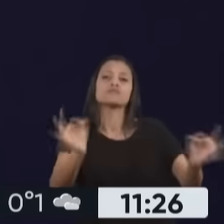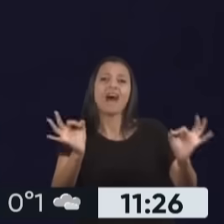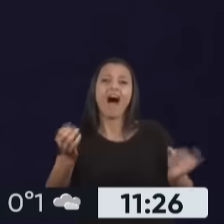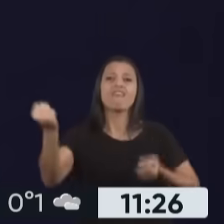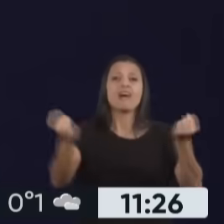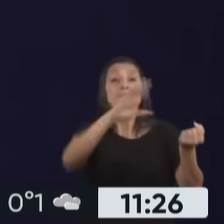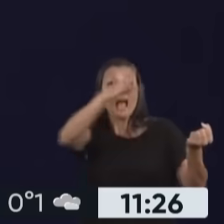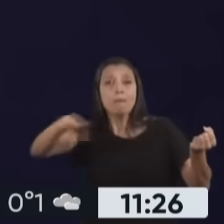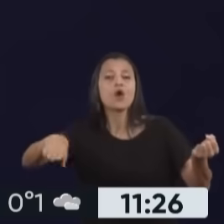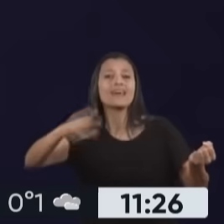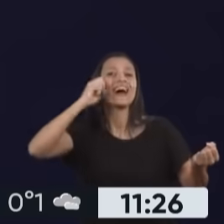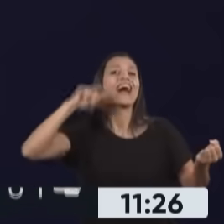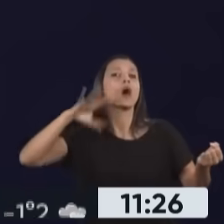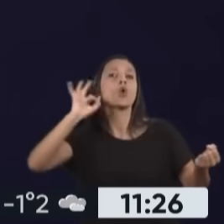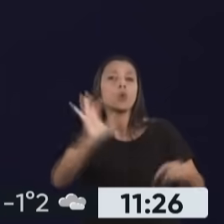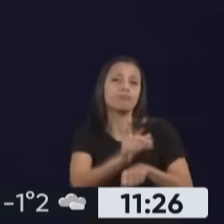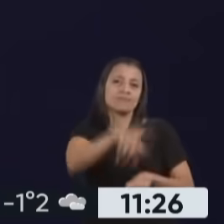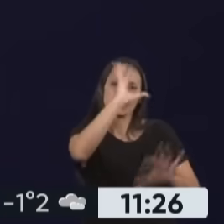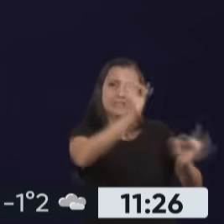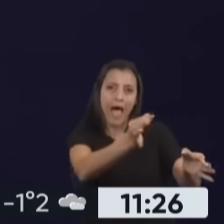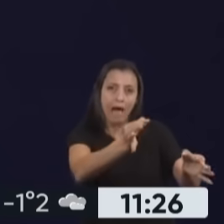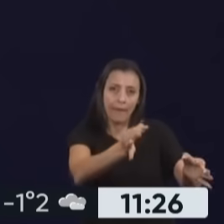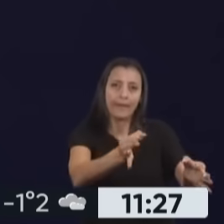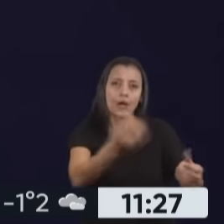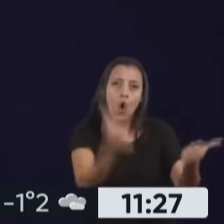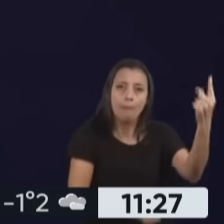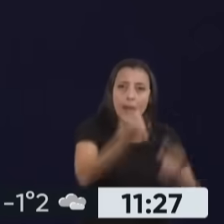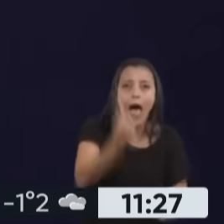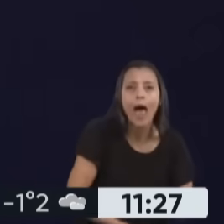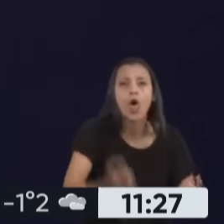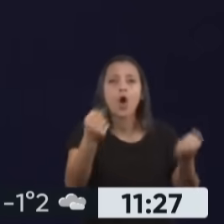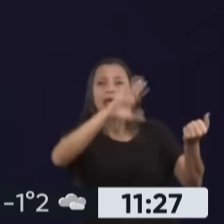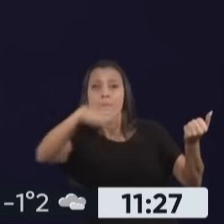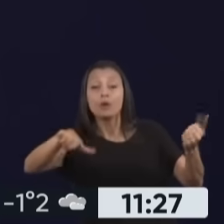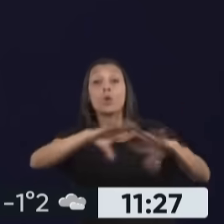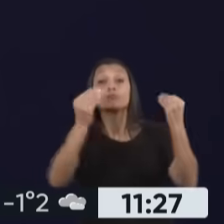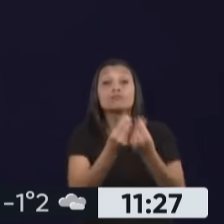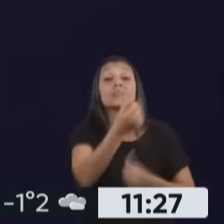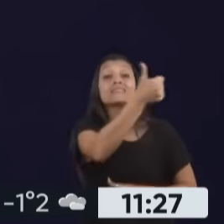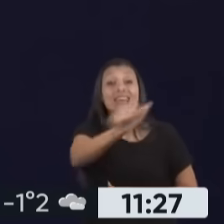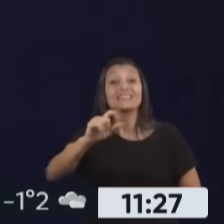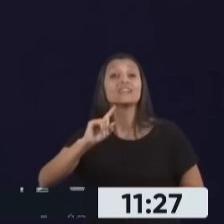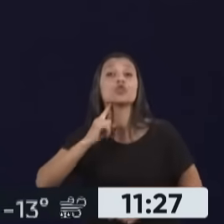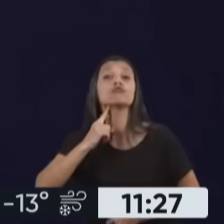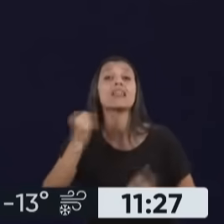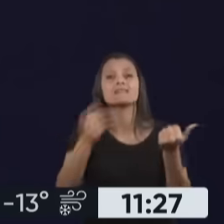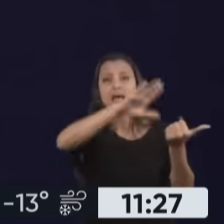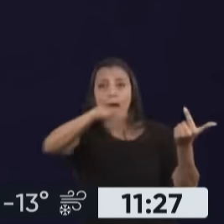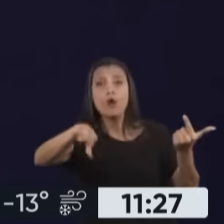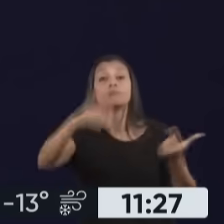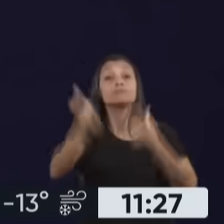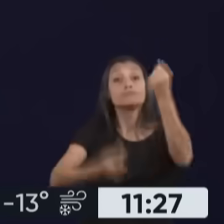todos recordamos, que tristemente todos recordamos. En total fueron 613 camionetas que se adquirieron